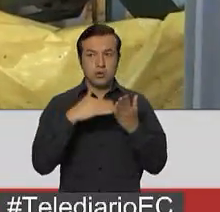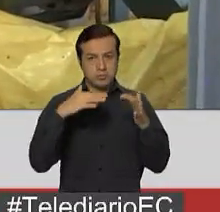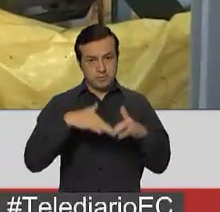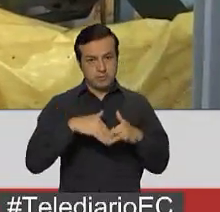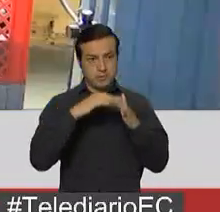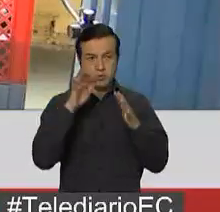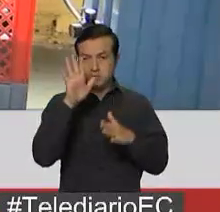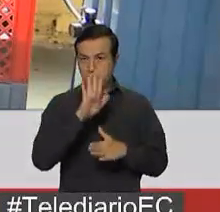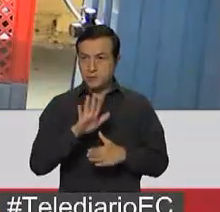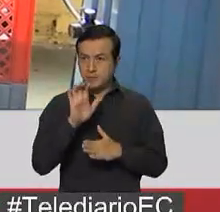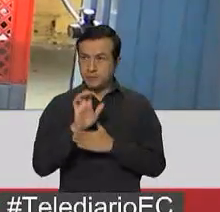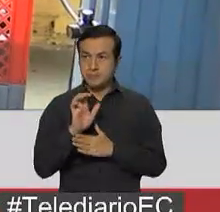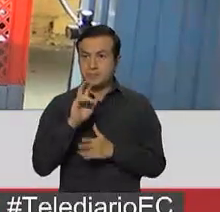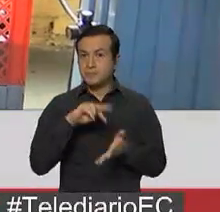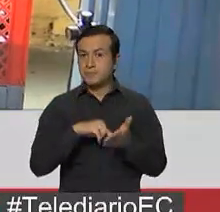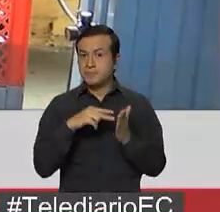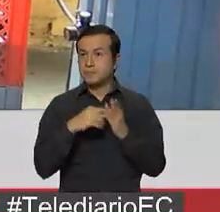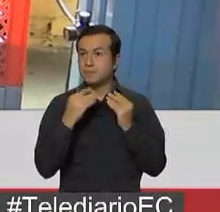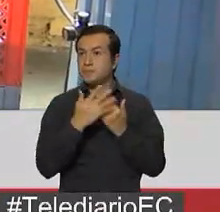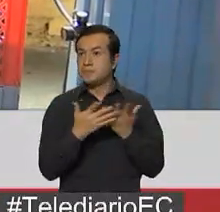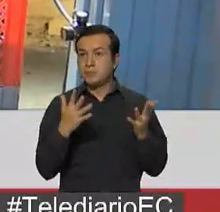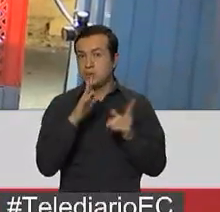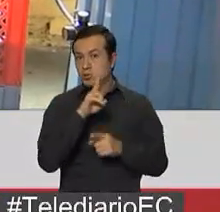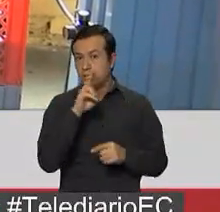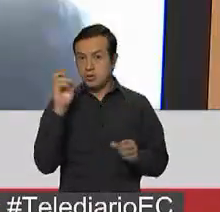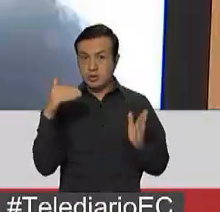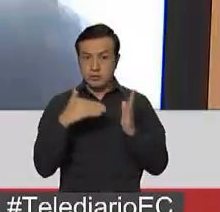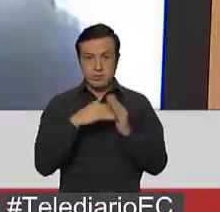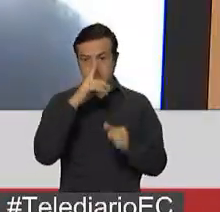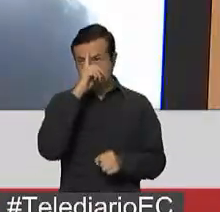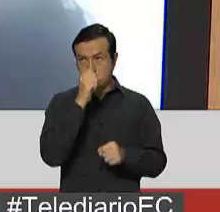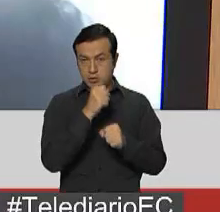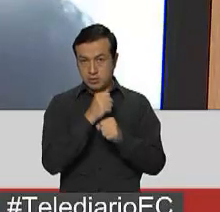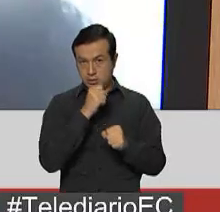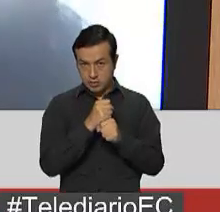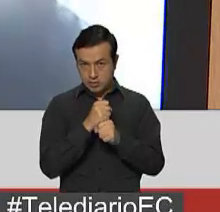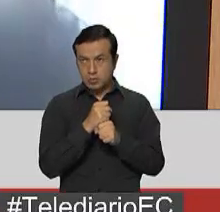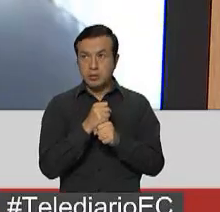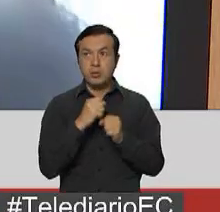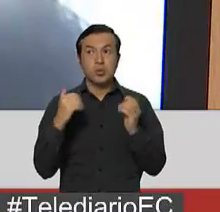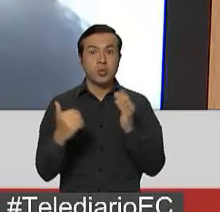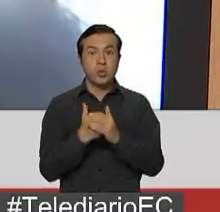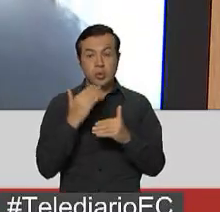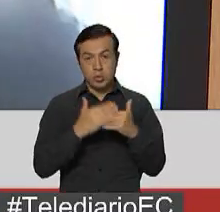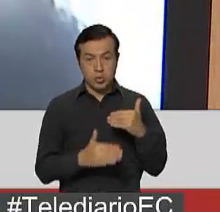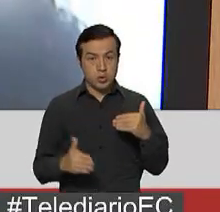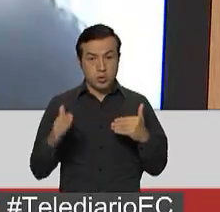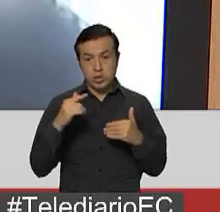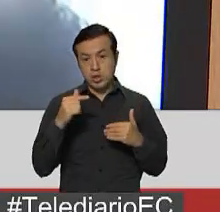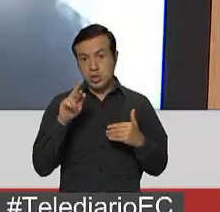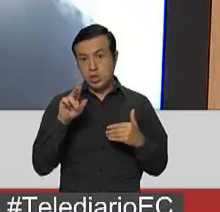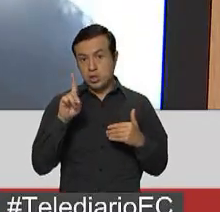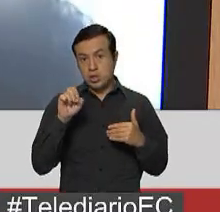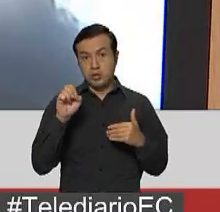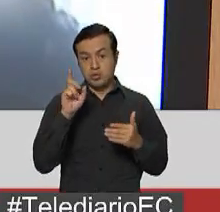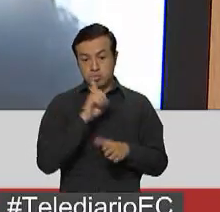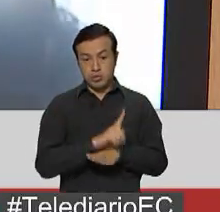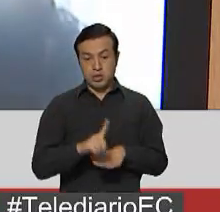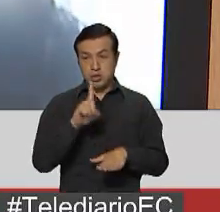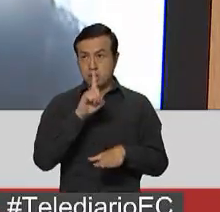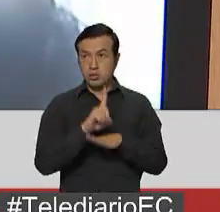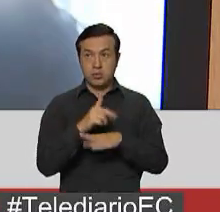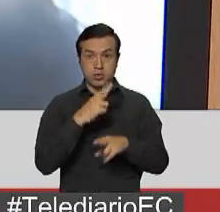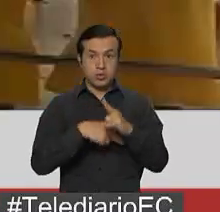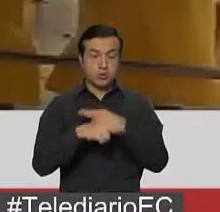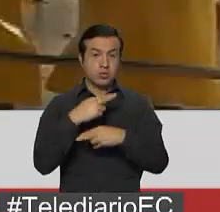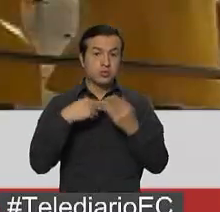escala nacional lo que salvará 200.000 plazas de empleo en esta nueva etapa juan carlos díaz granados director ejecutivo de la cámara de